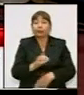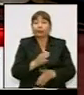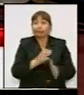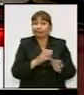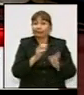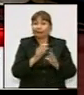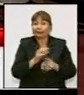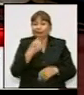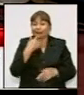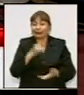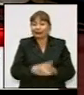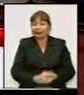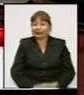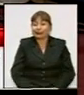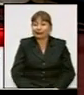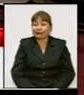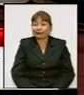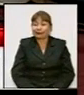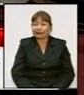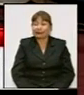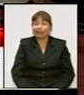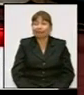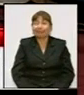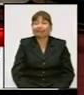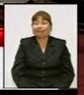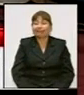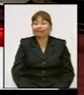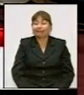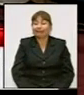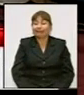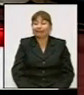poder, la siguiente por favor, a poder